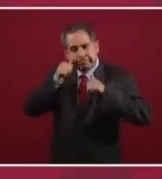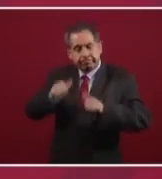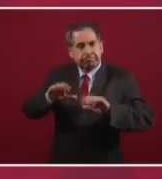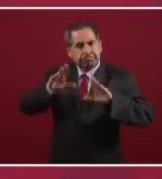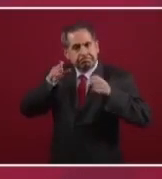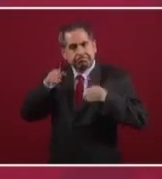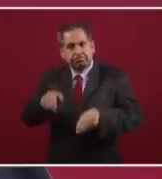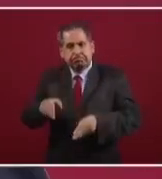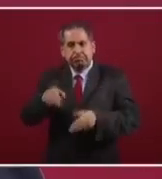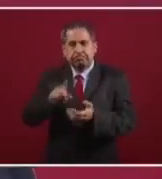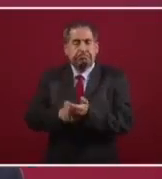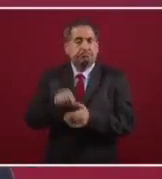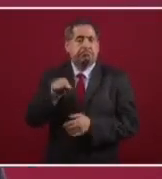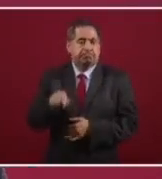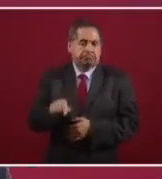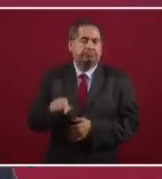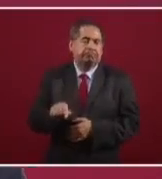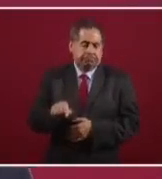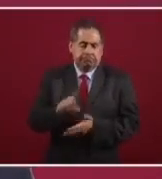de